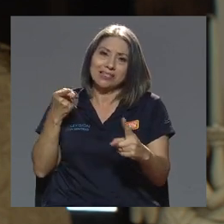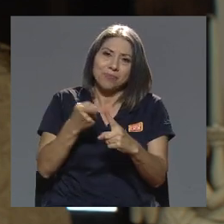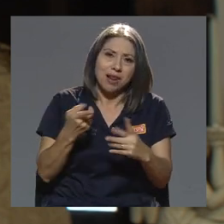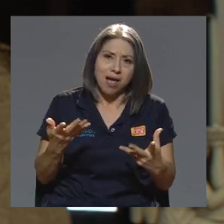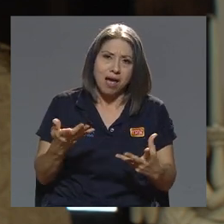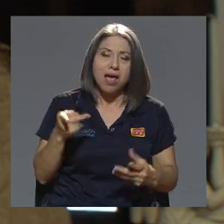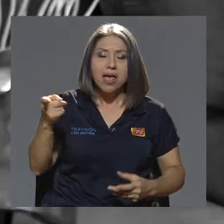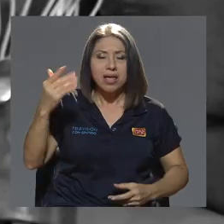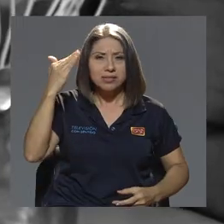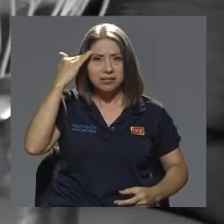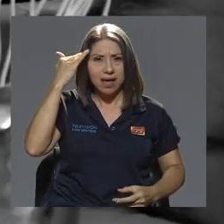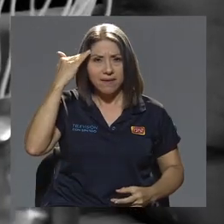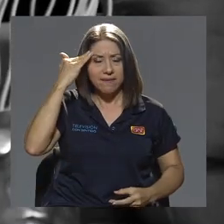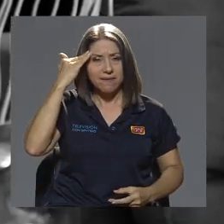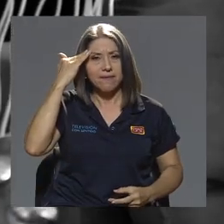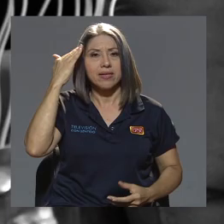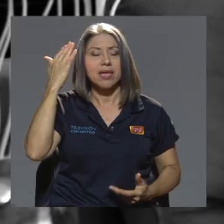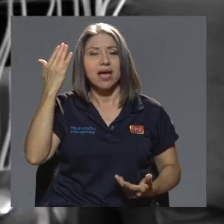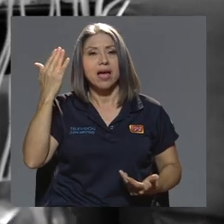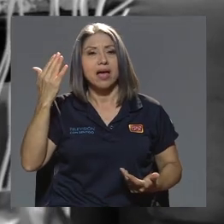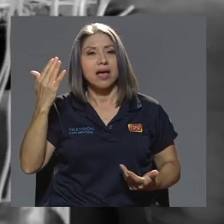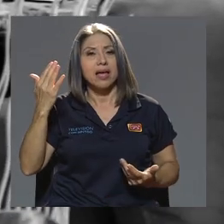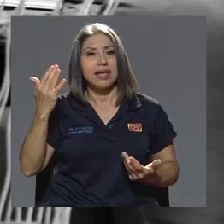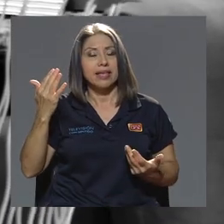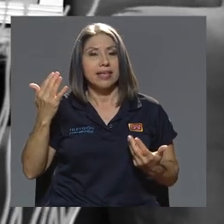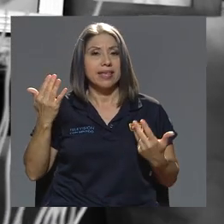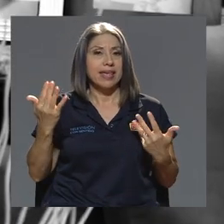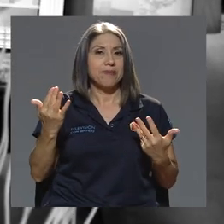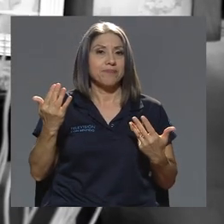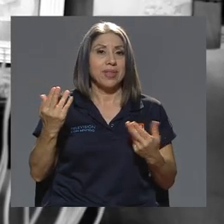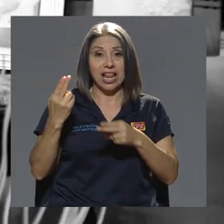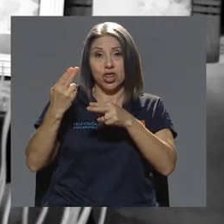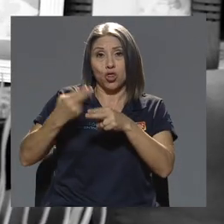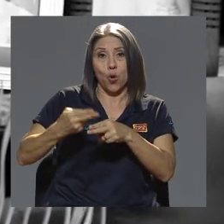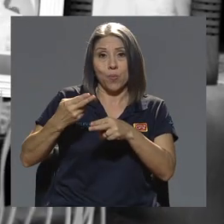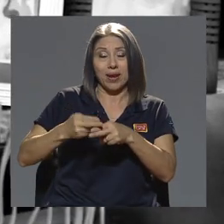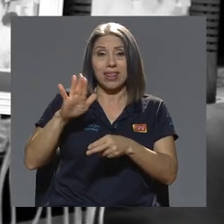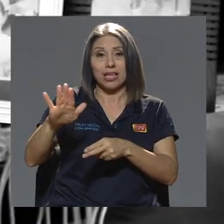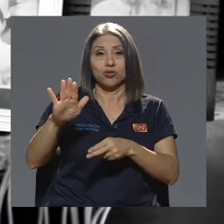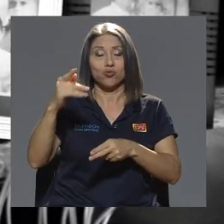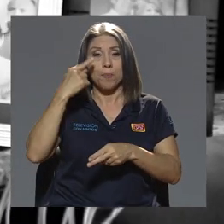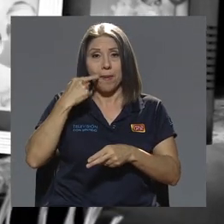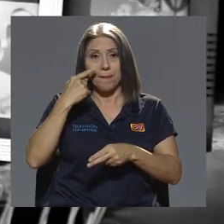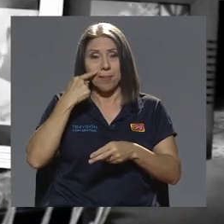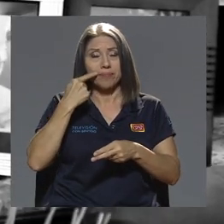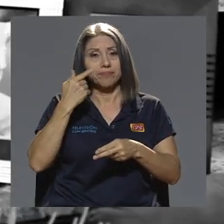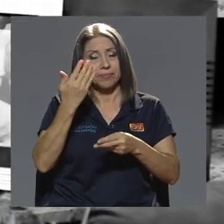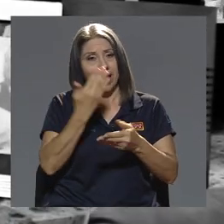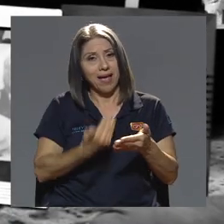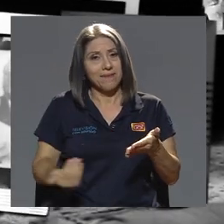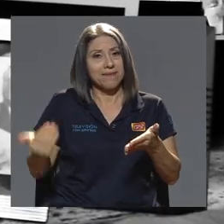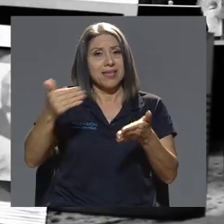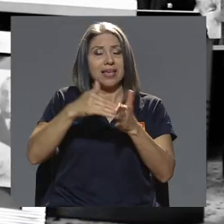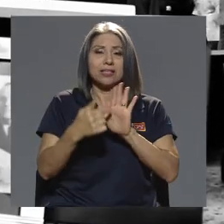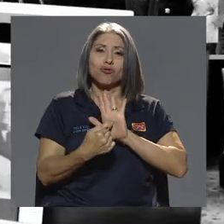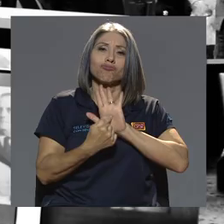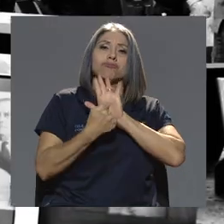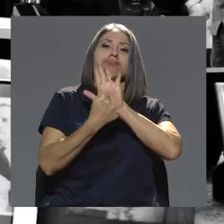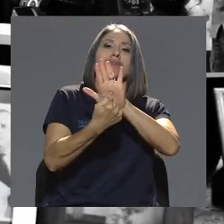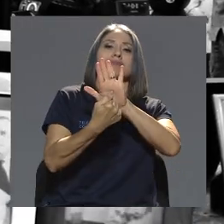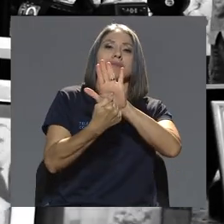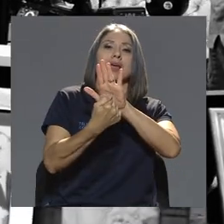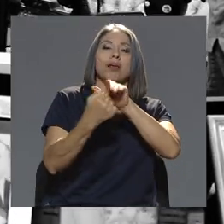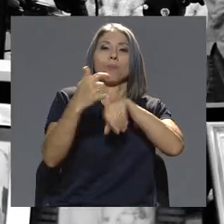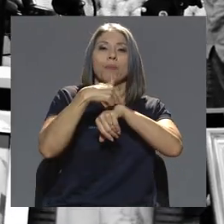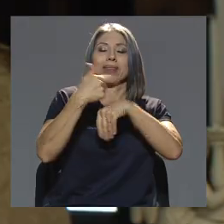él sabía que el nombre de su padre había sido reivindicado en el momento en el que lo había nombrado